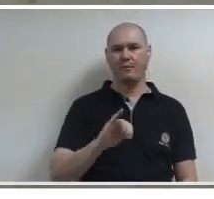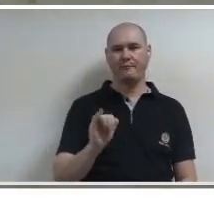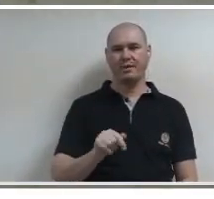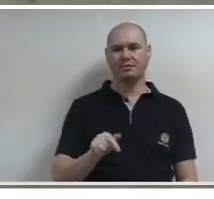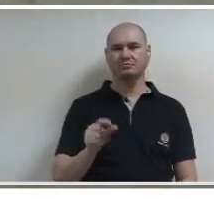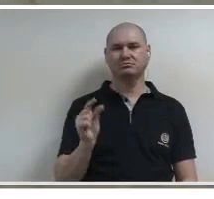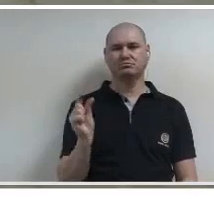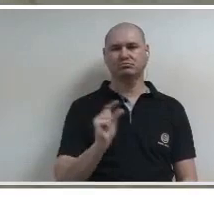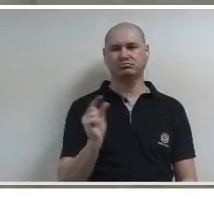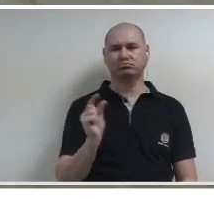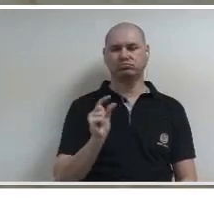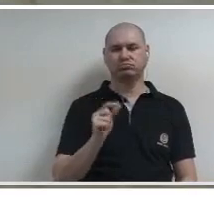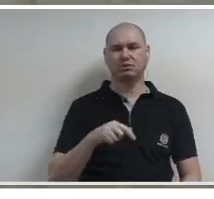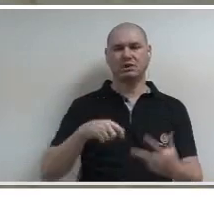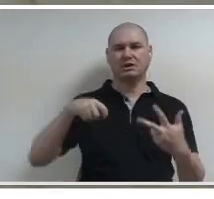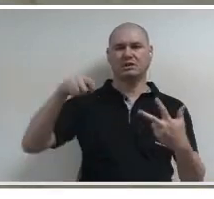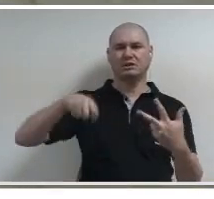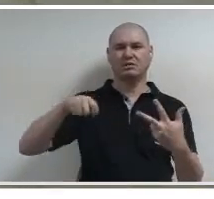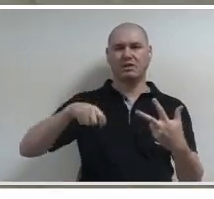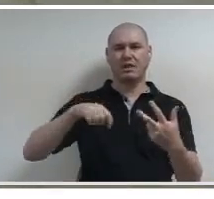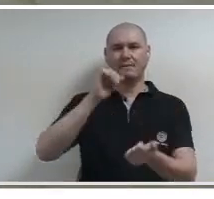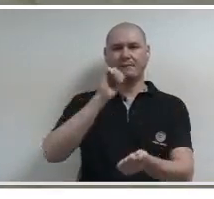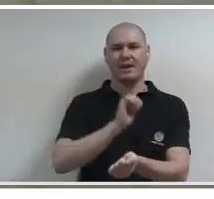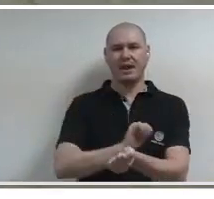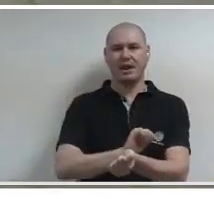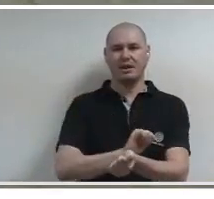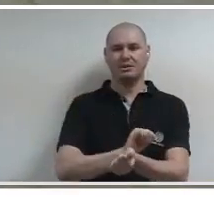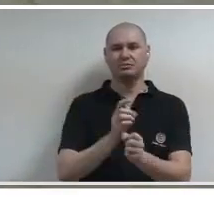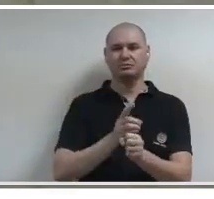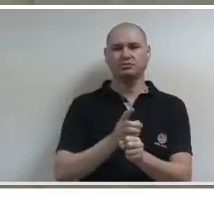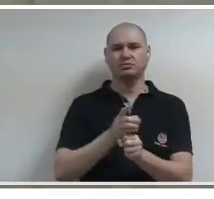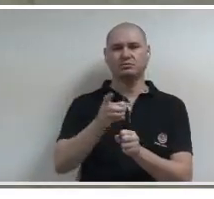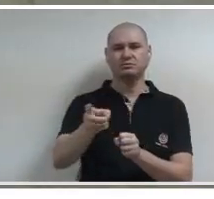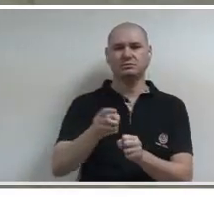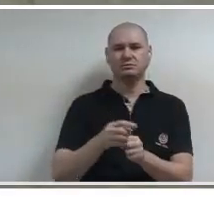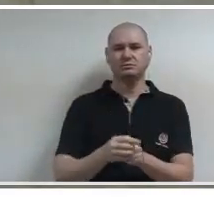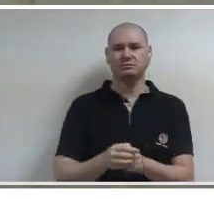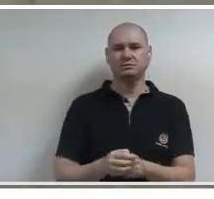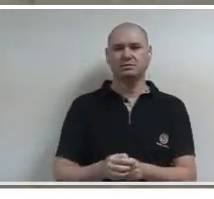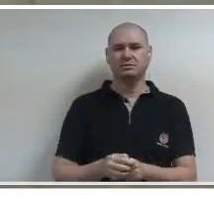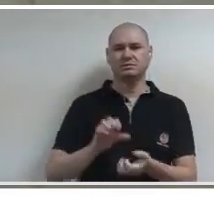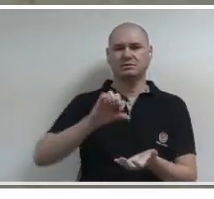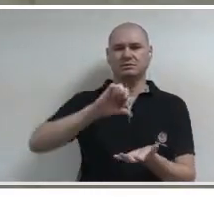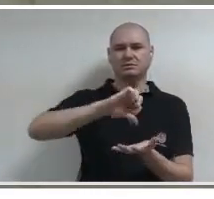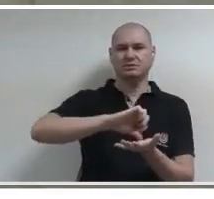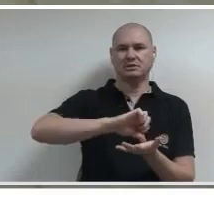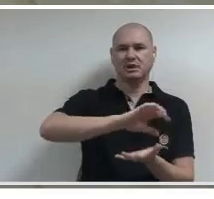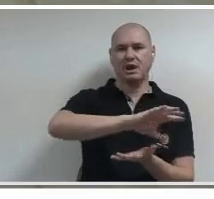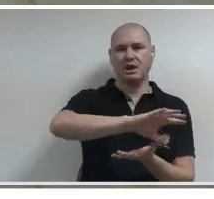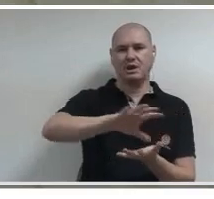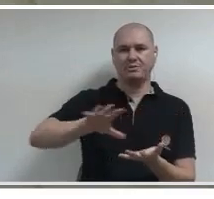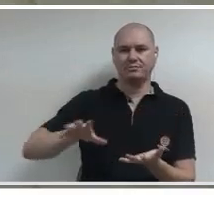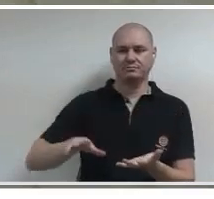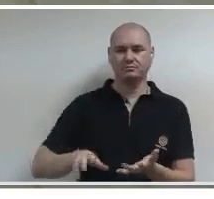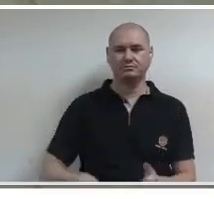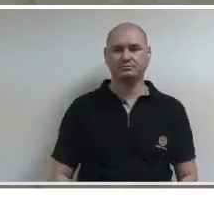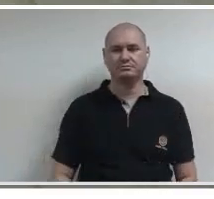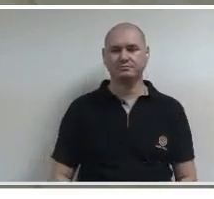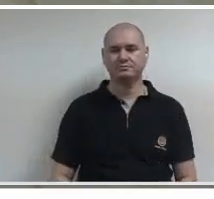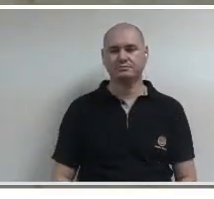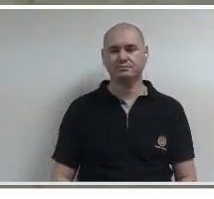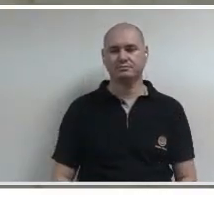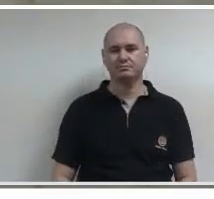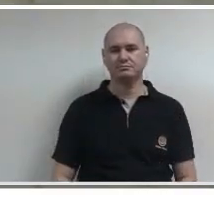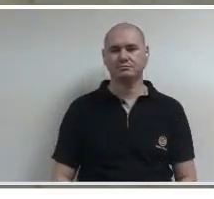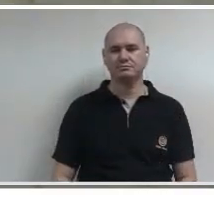un tribunal de apelación itinerante de Guava, tribunal de apelación. En los penales, circunscripción judicial central de Guava, interina